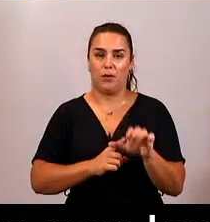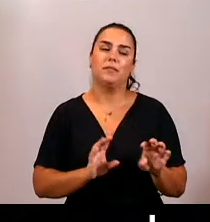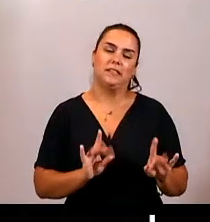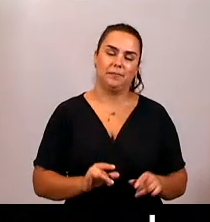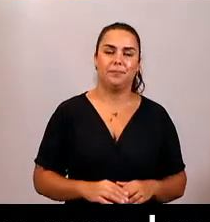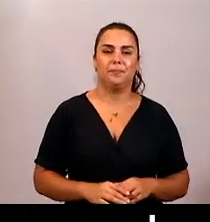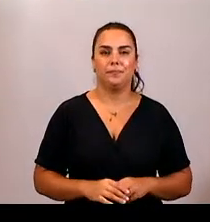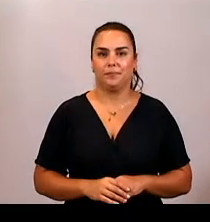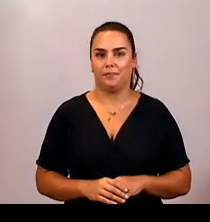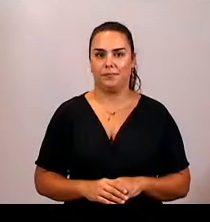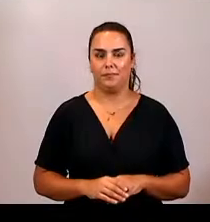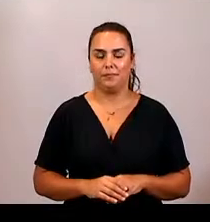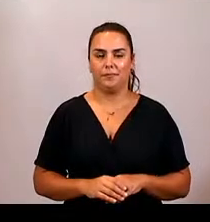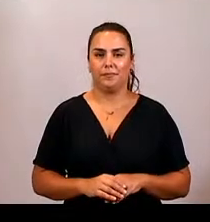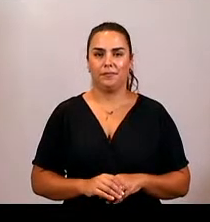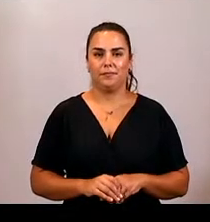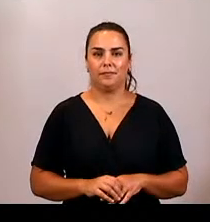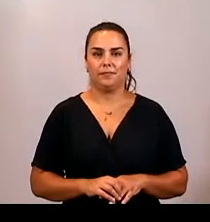es.